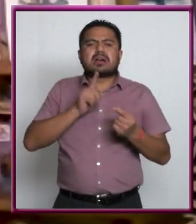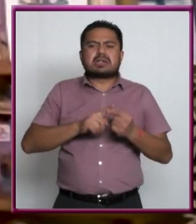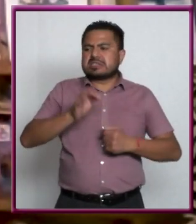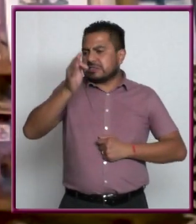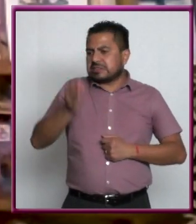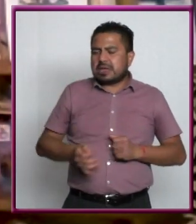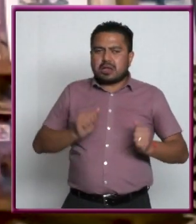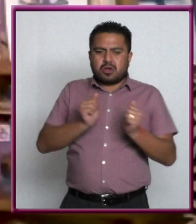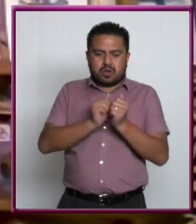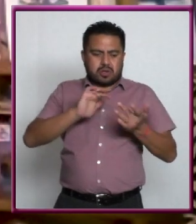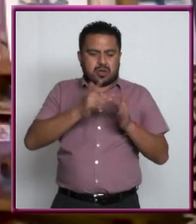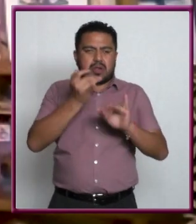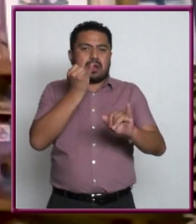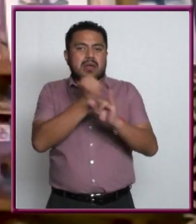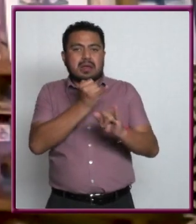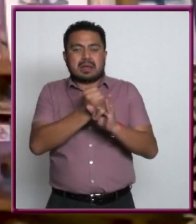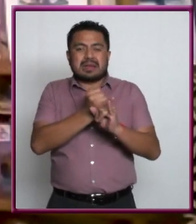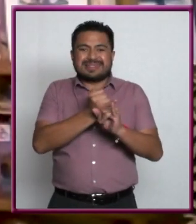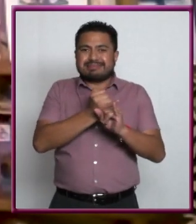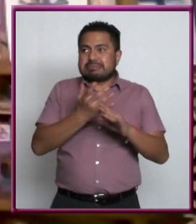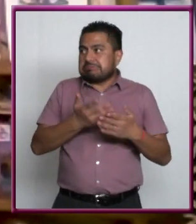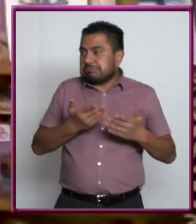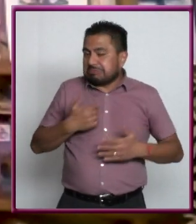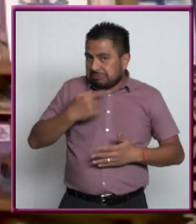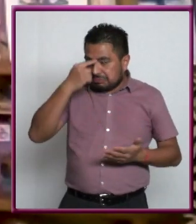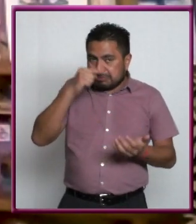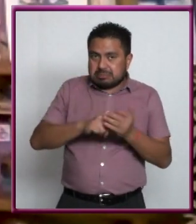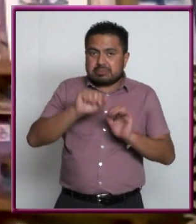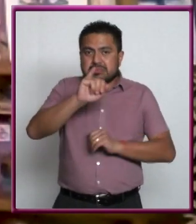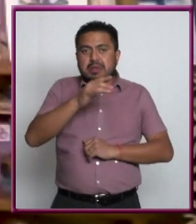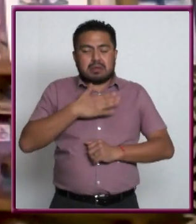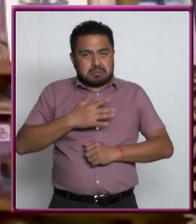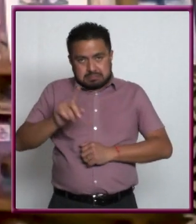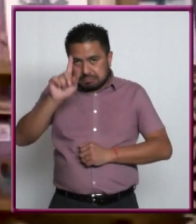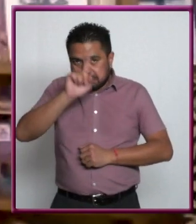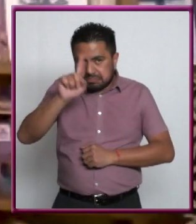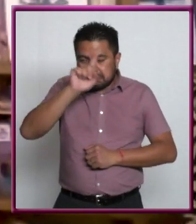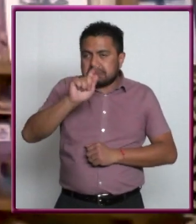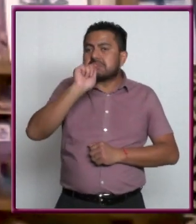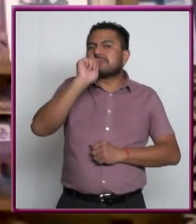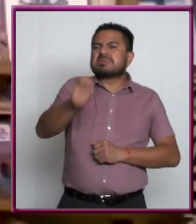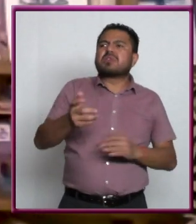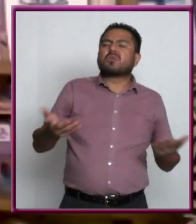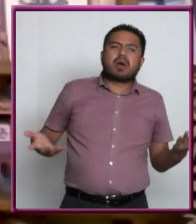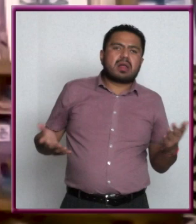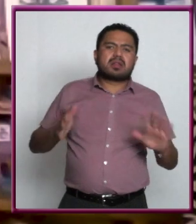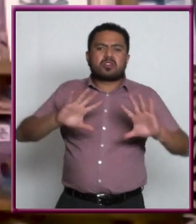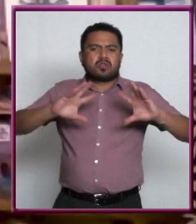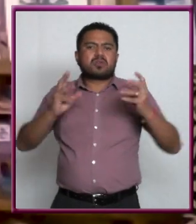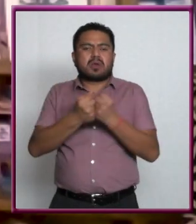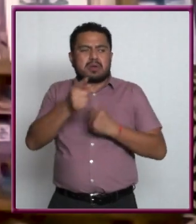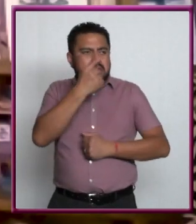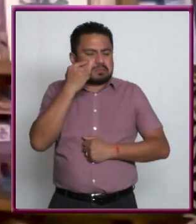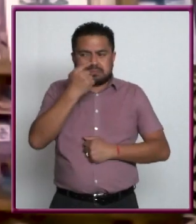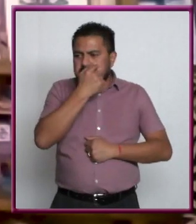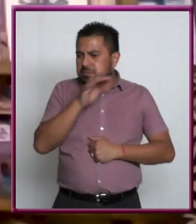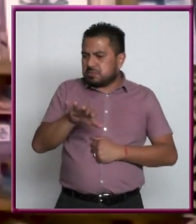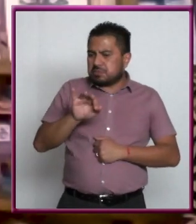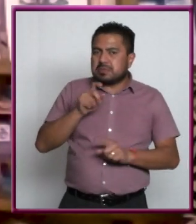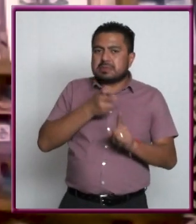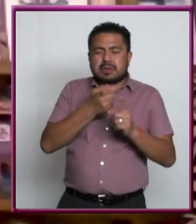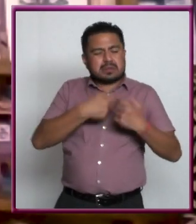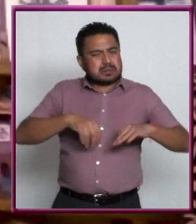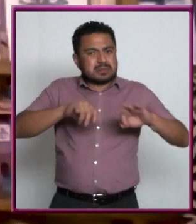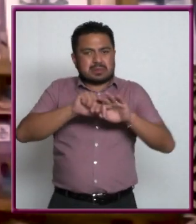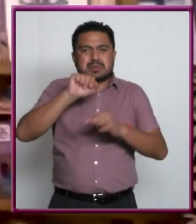quién aceptamos en nuestras redes sociales. Entonces yo creo que mis recomendaciones serían que tomen en cuenta todo esto